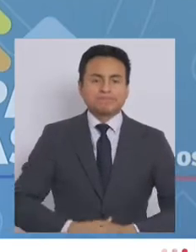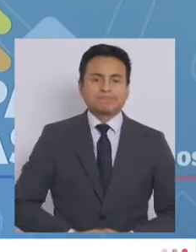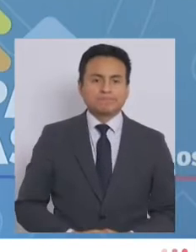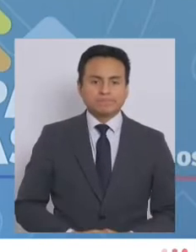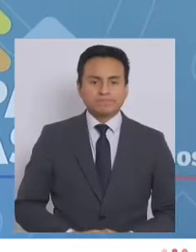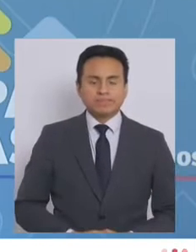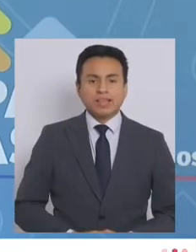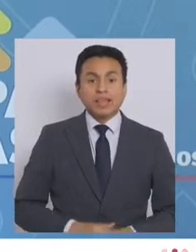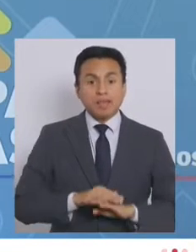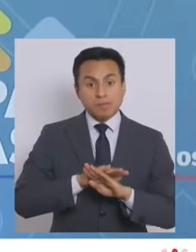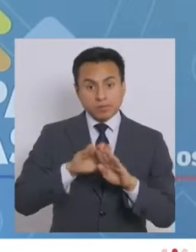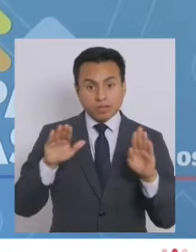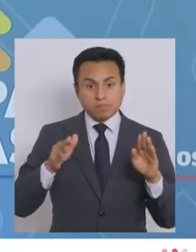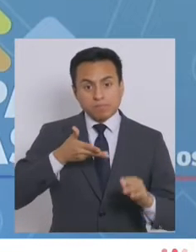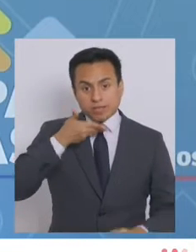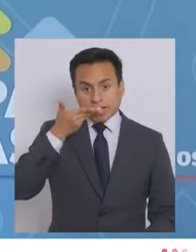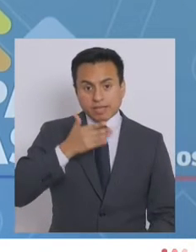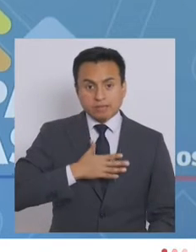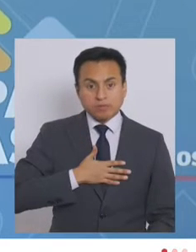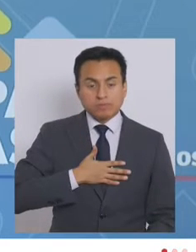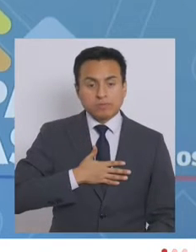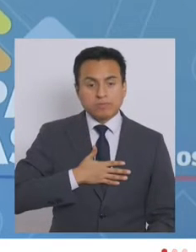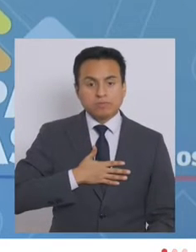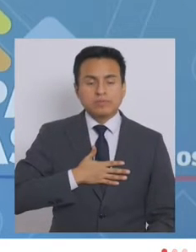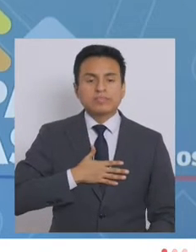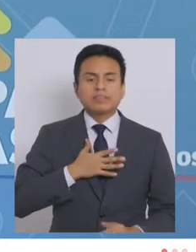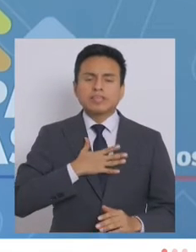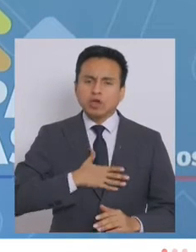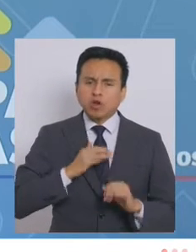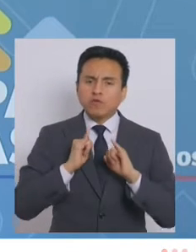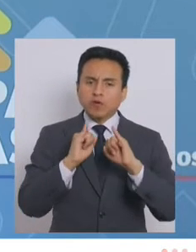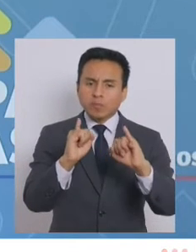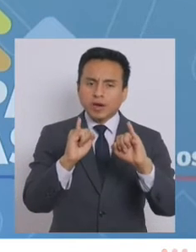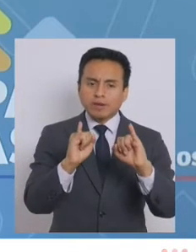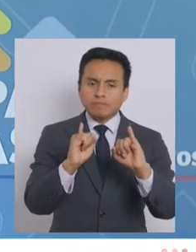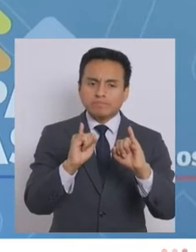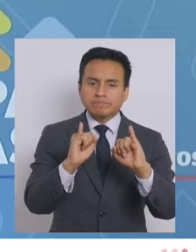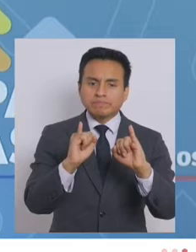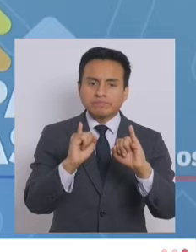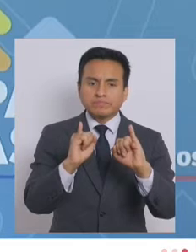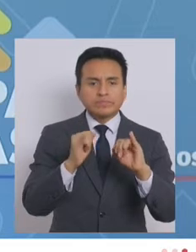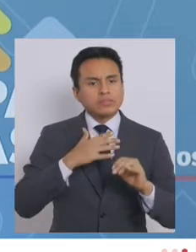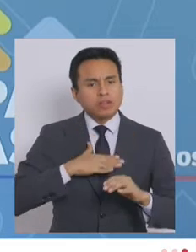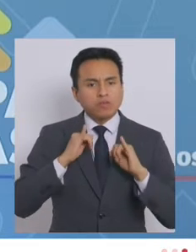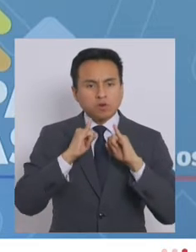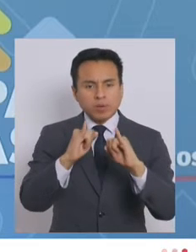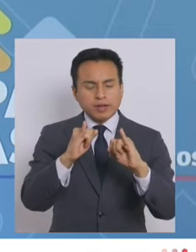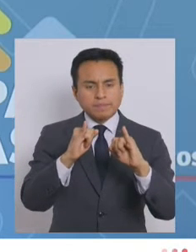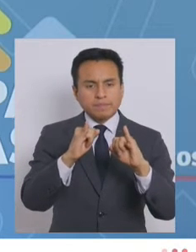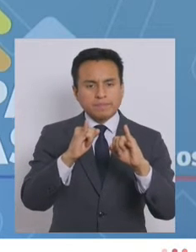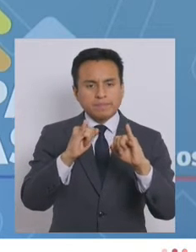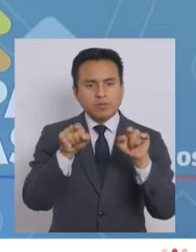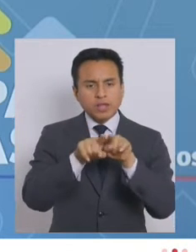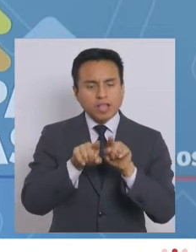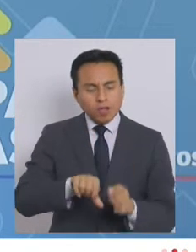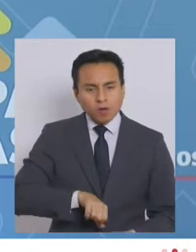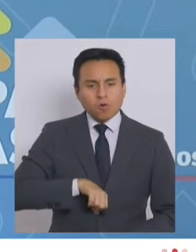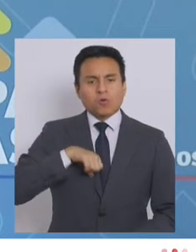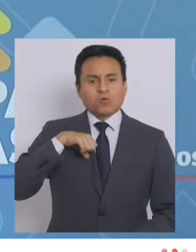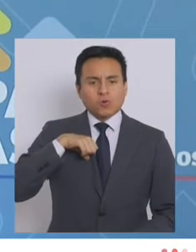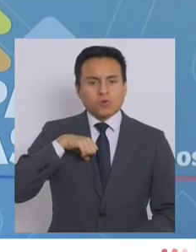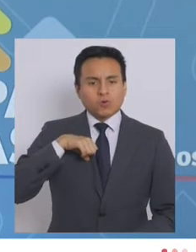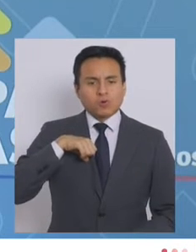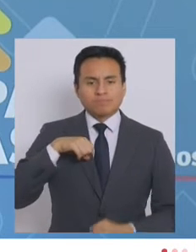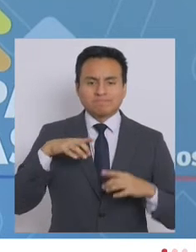para terminar con mi relato quiero informar con mucho con mucho orgullo y